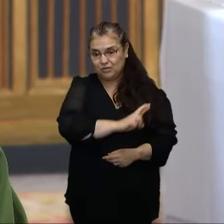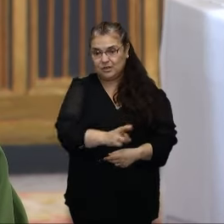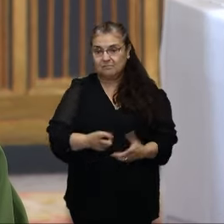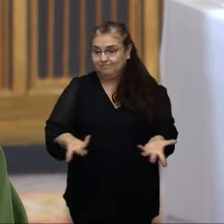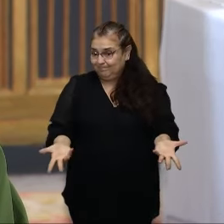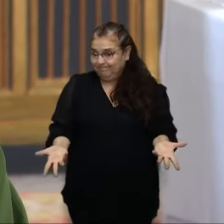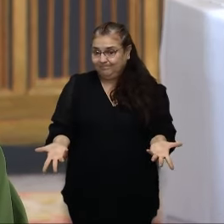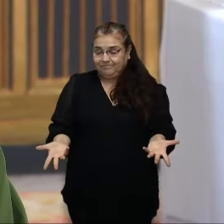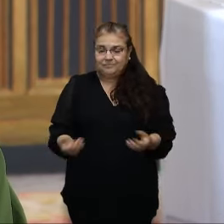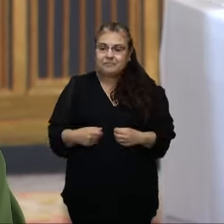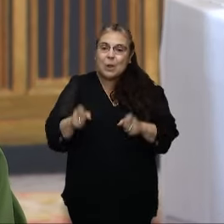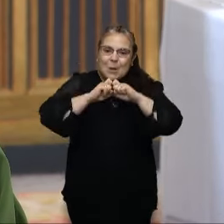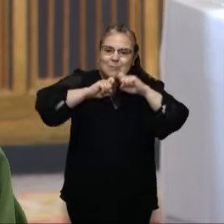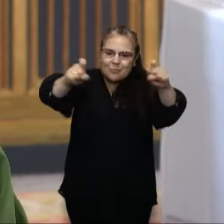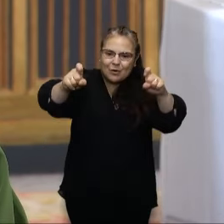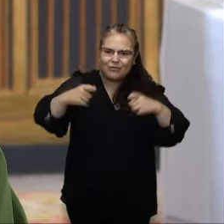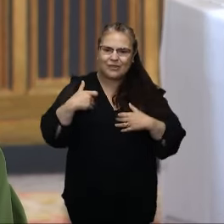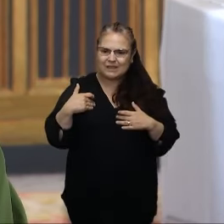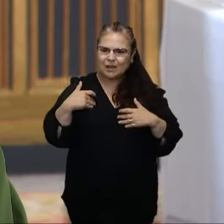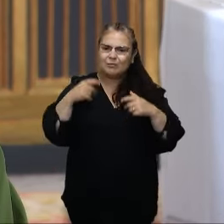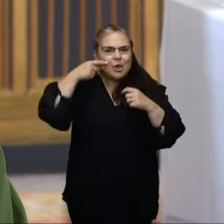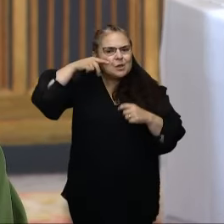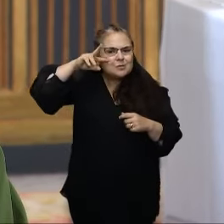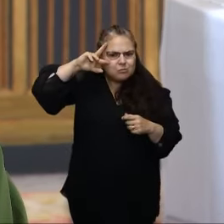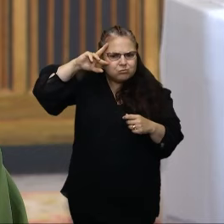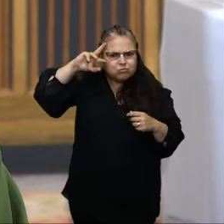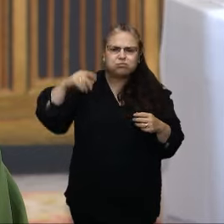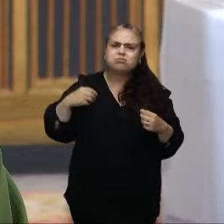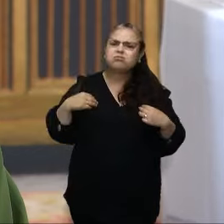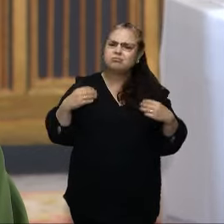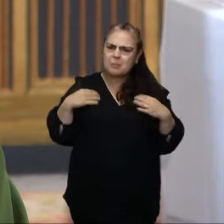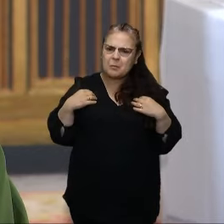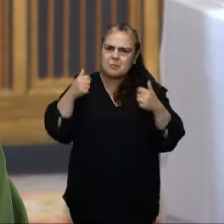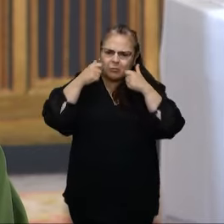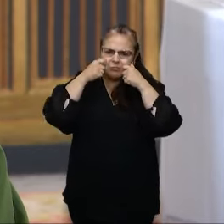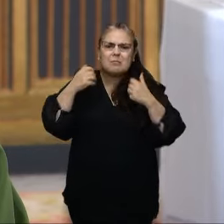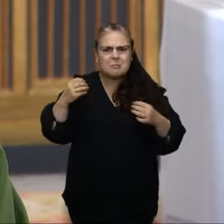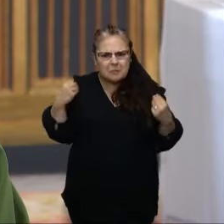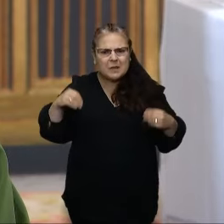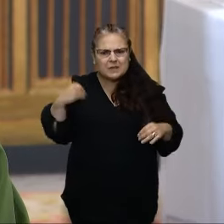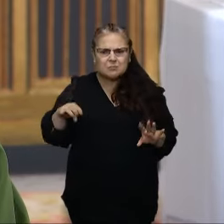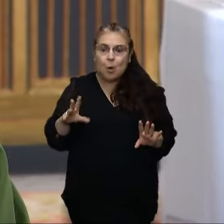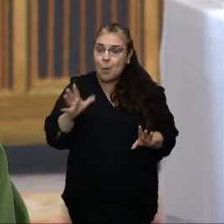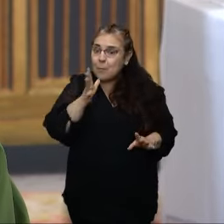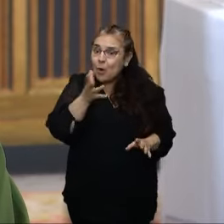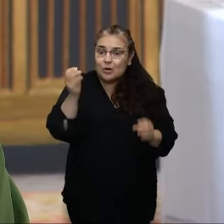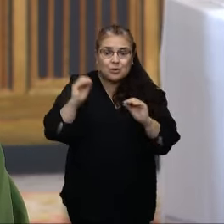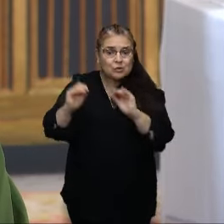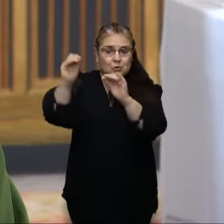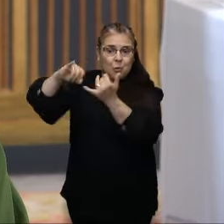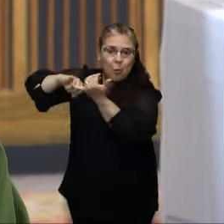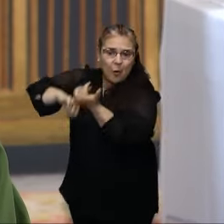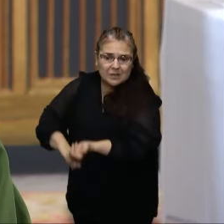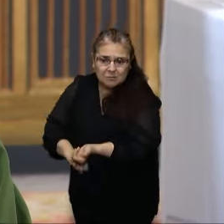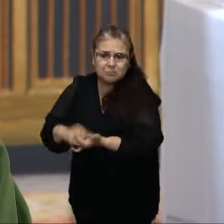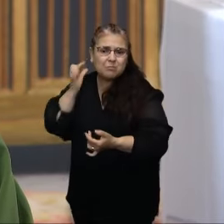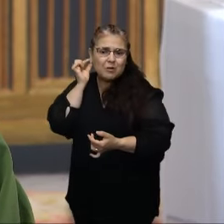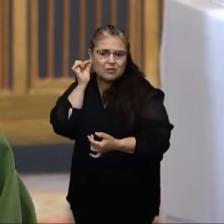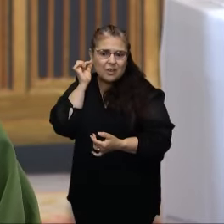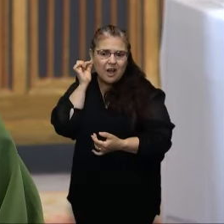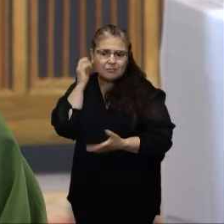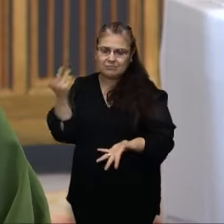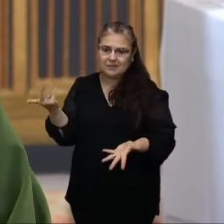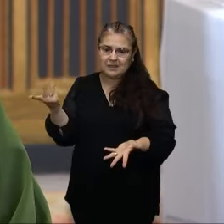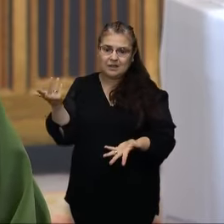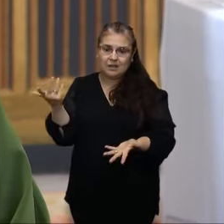Él lo experimenta en propia carne porque su esposa le ha sido completamente infiel